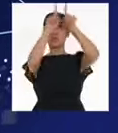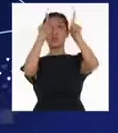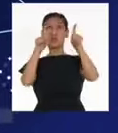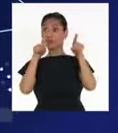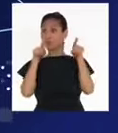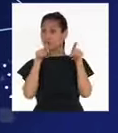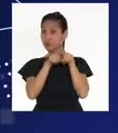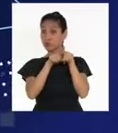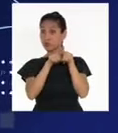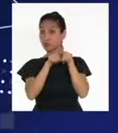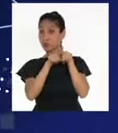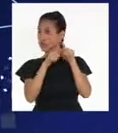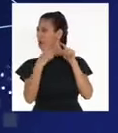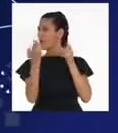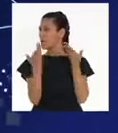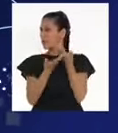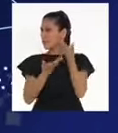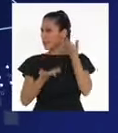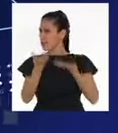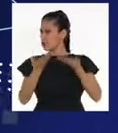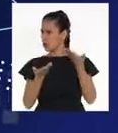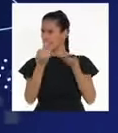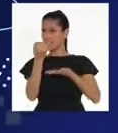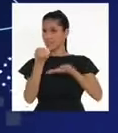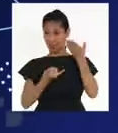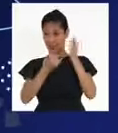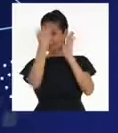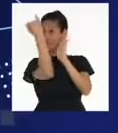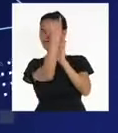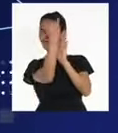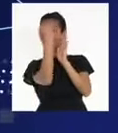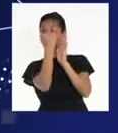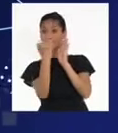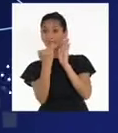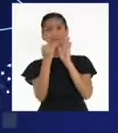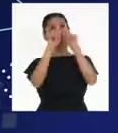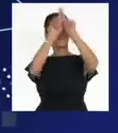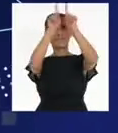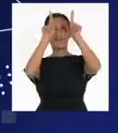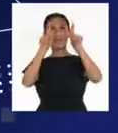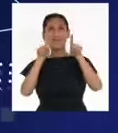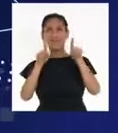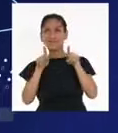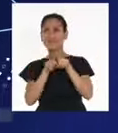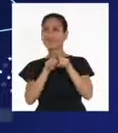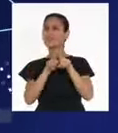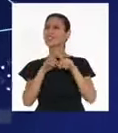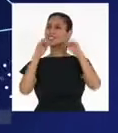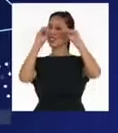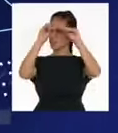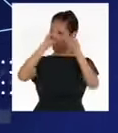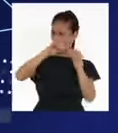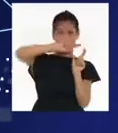cuadrícula se traza el eje vertical y se indica la frecuencia. Es